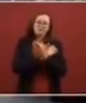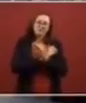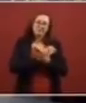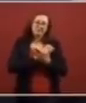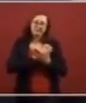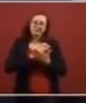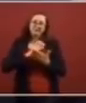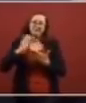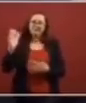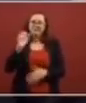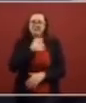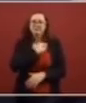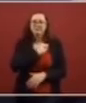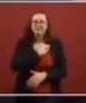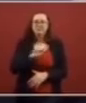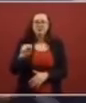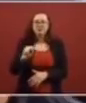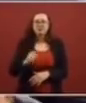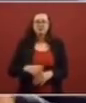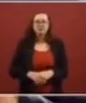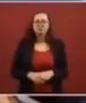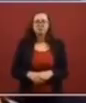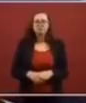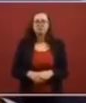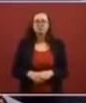incidencia de COVID.